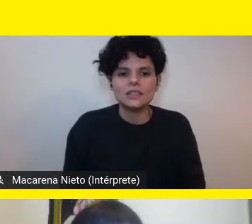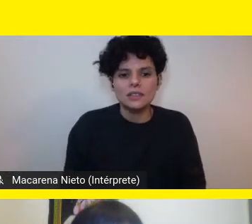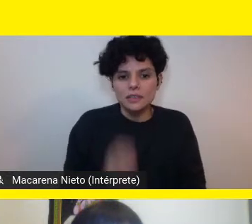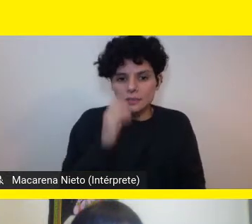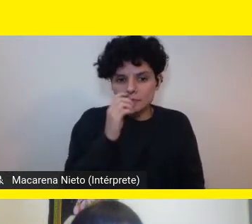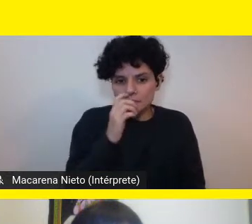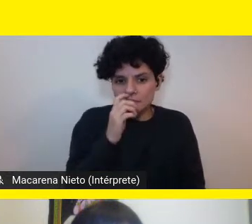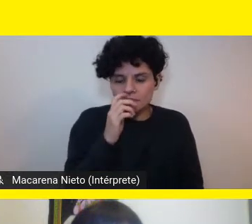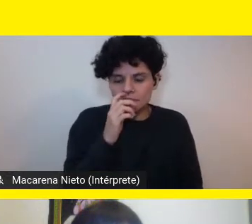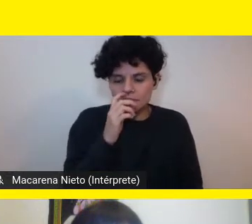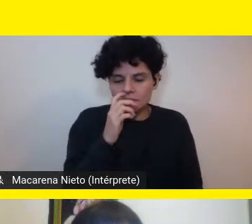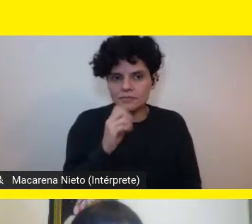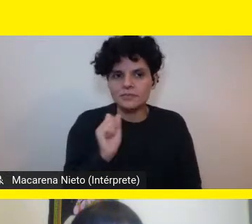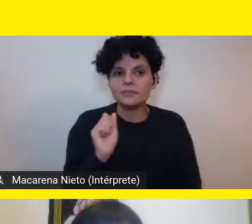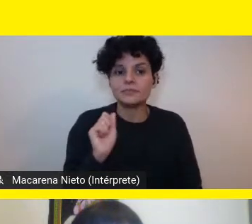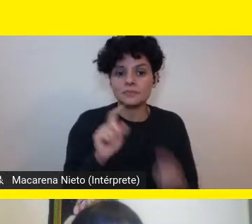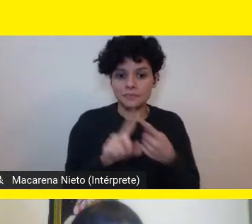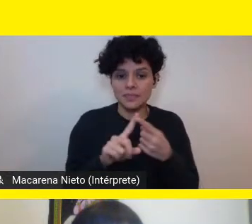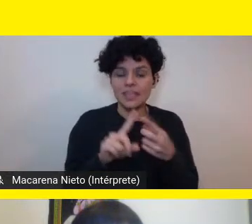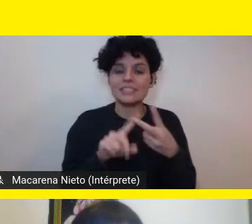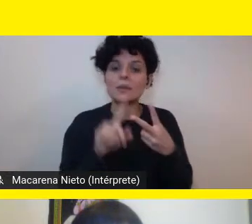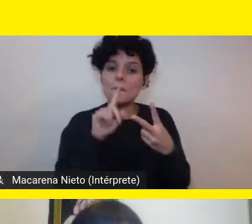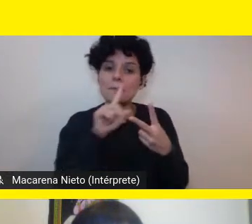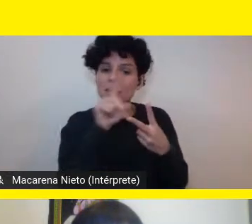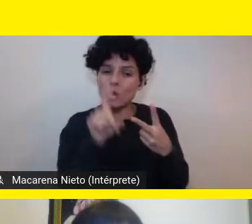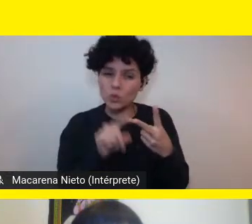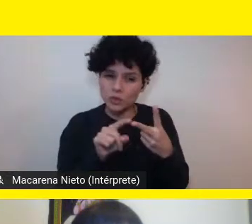segunda pregunta tiene que ver